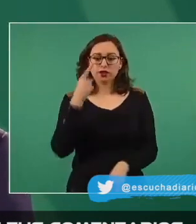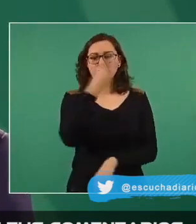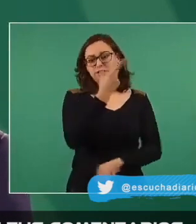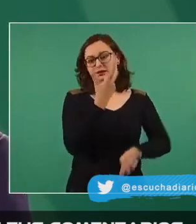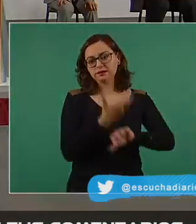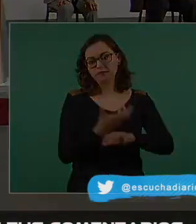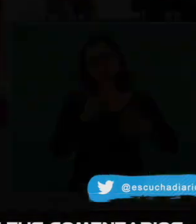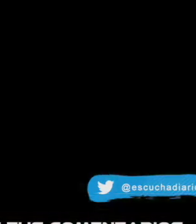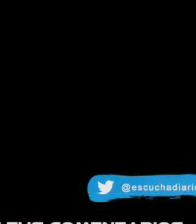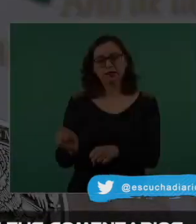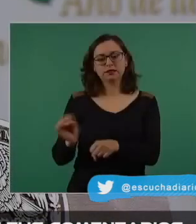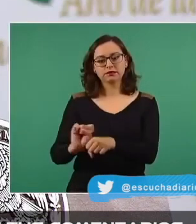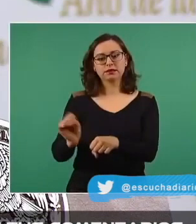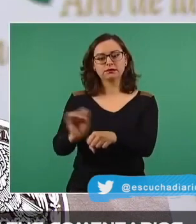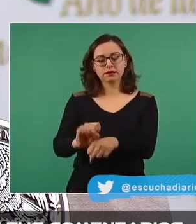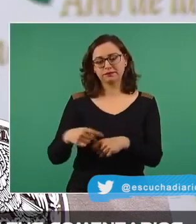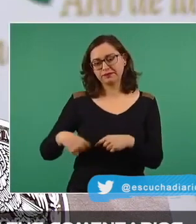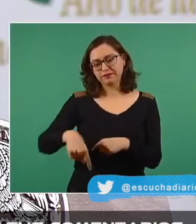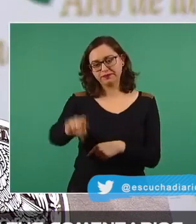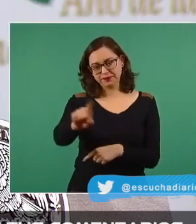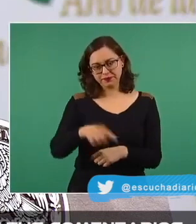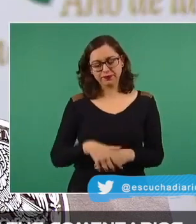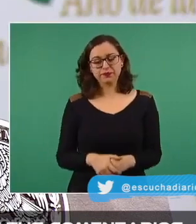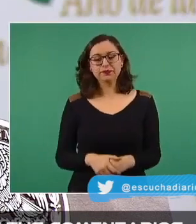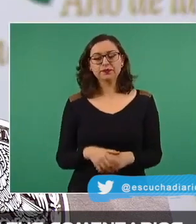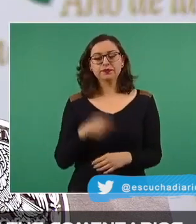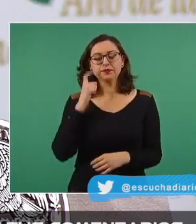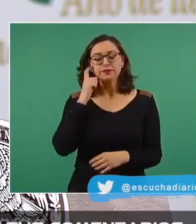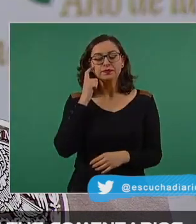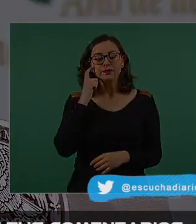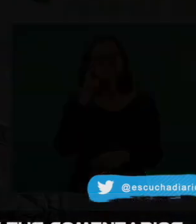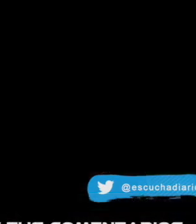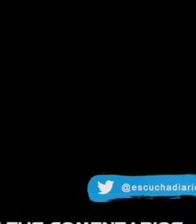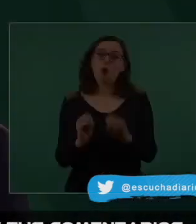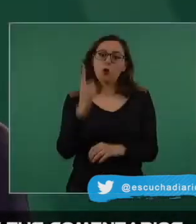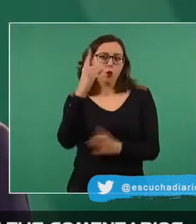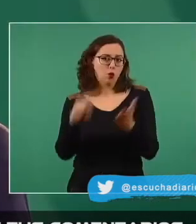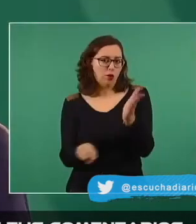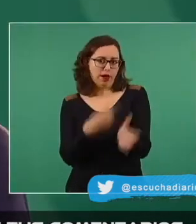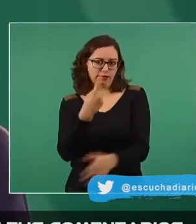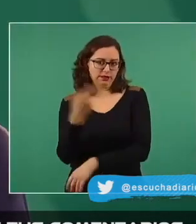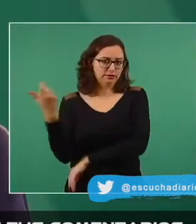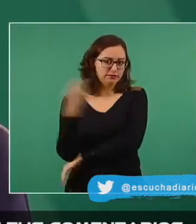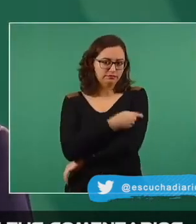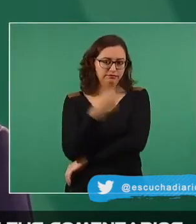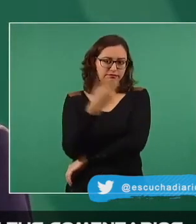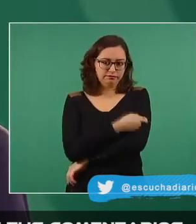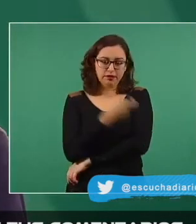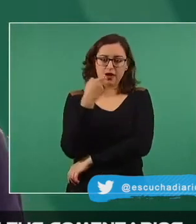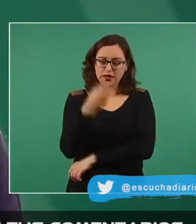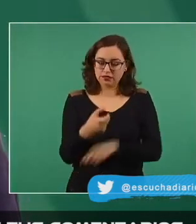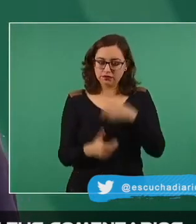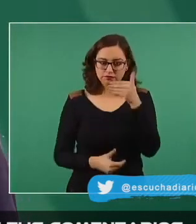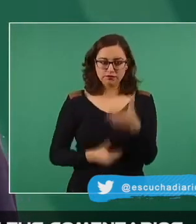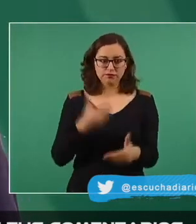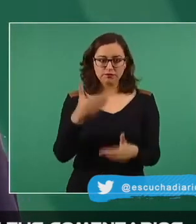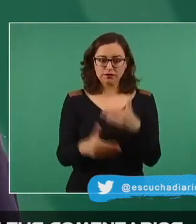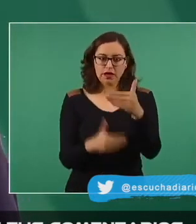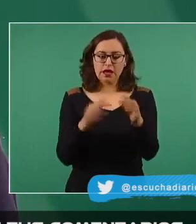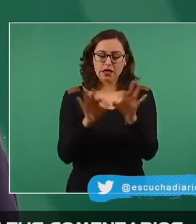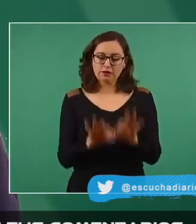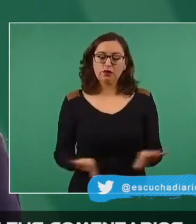nayarit hidalgo y yucatán sonora y san luís potosí reportan cobertura de 70 de